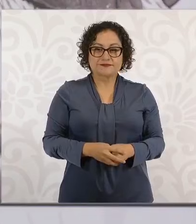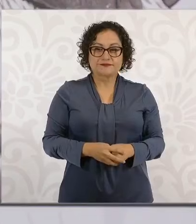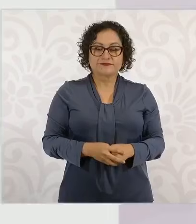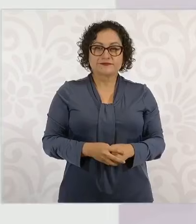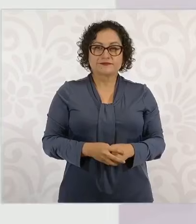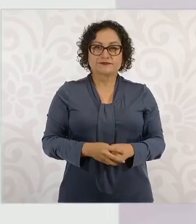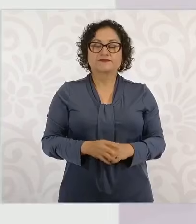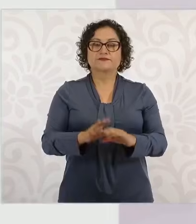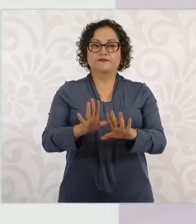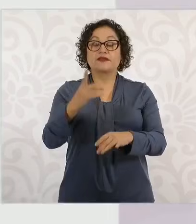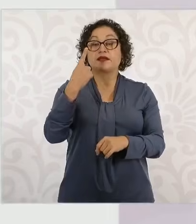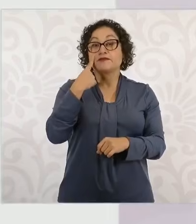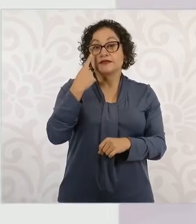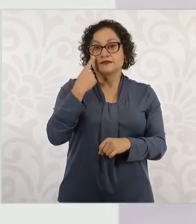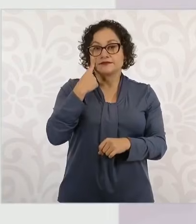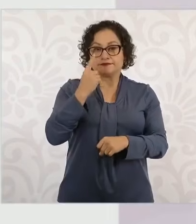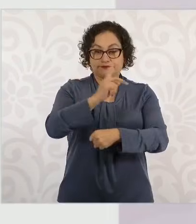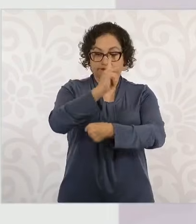la defensa de la soberanía